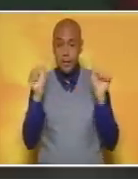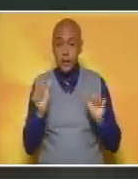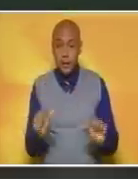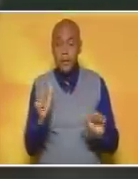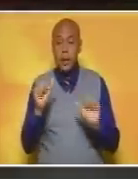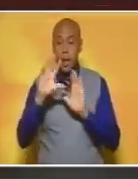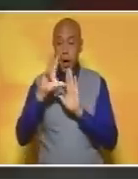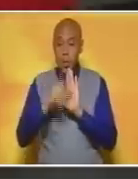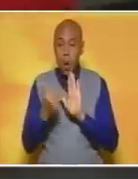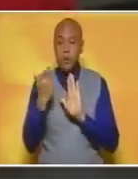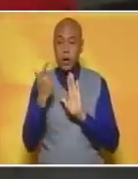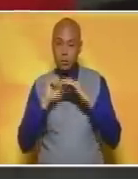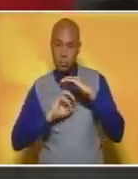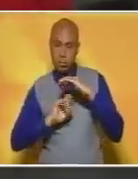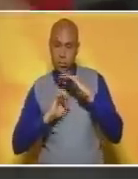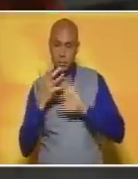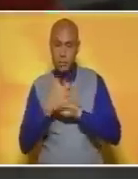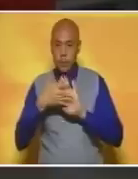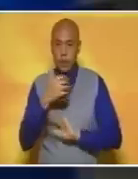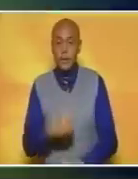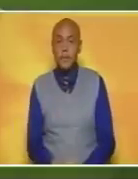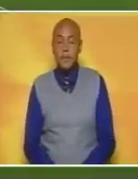de robo de señas.